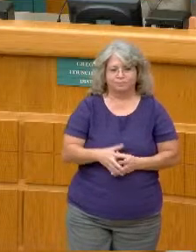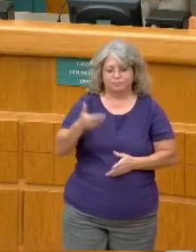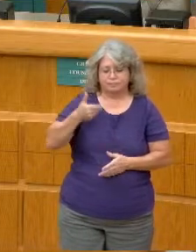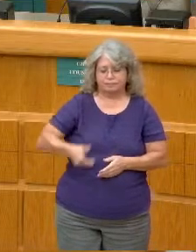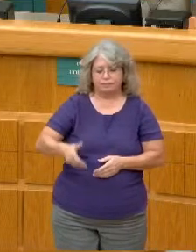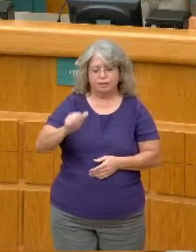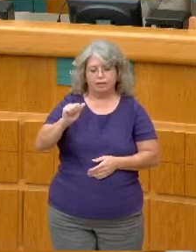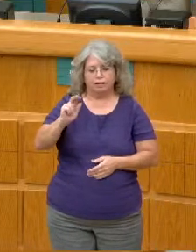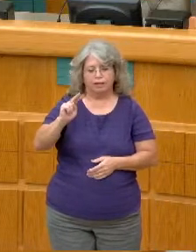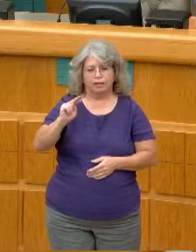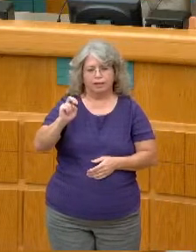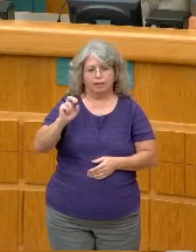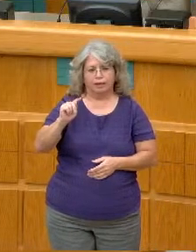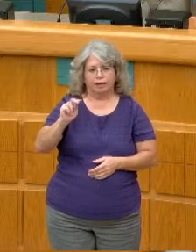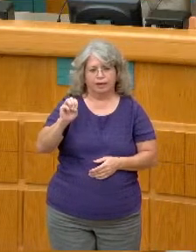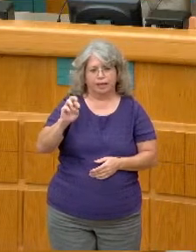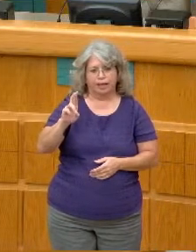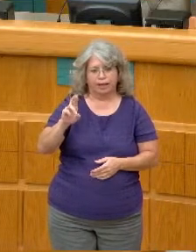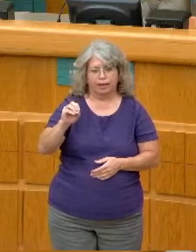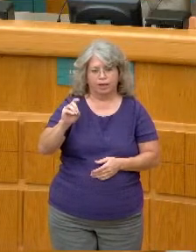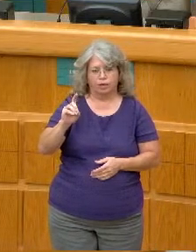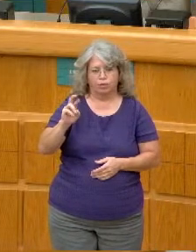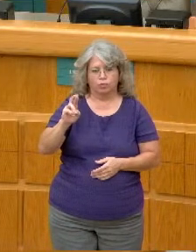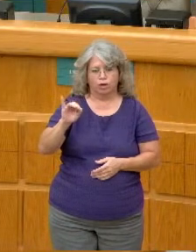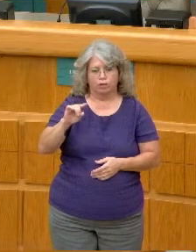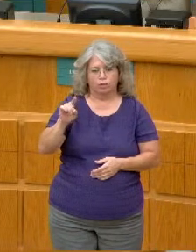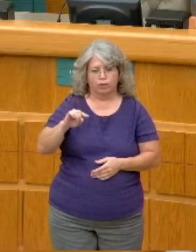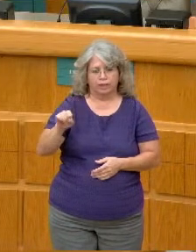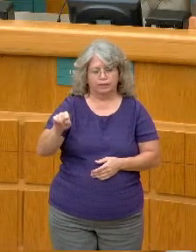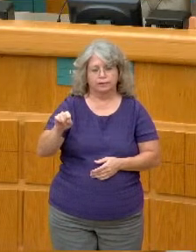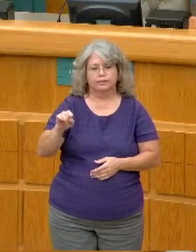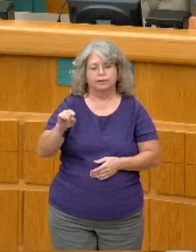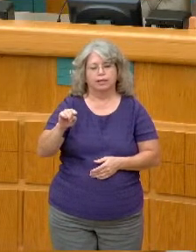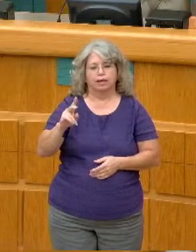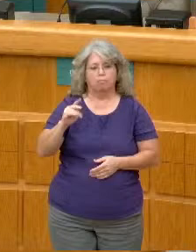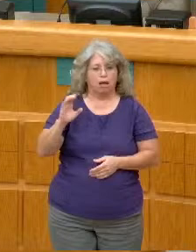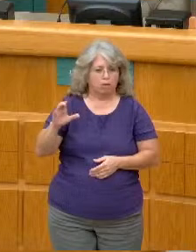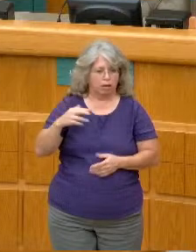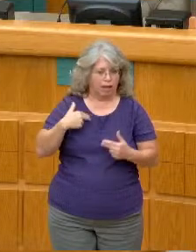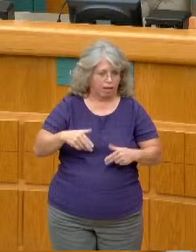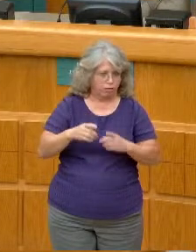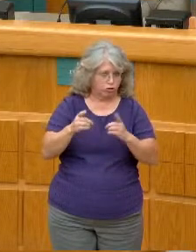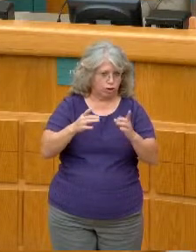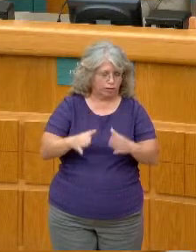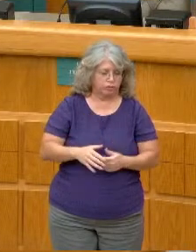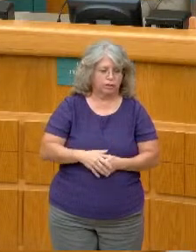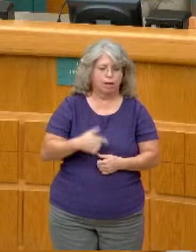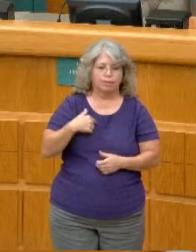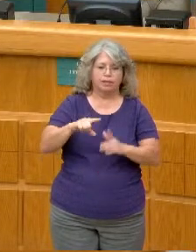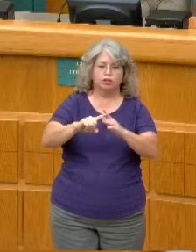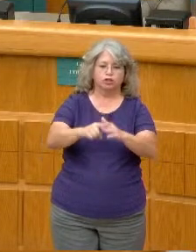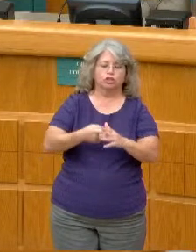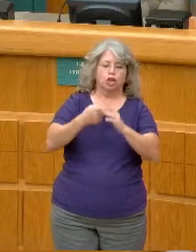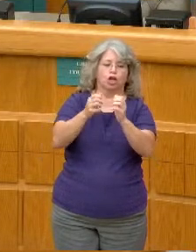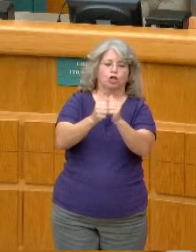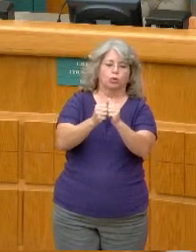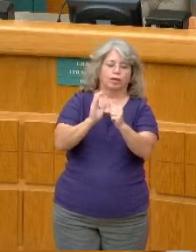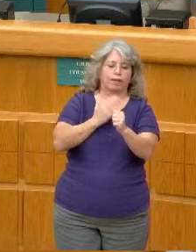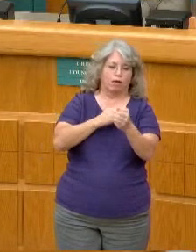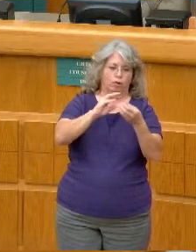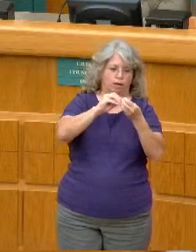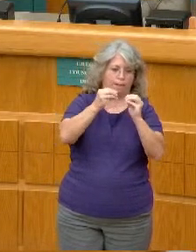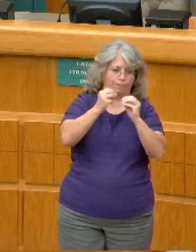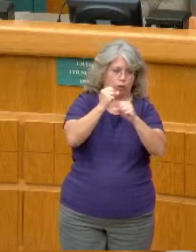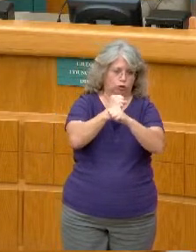derecho. Thank you. Annette Rodriguez, Public Health Director. I'm going to start with the Nueces